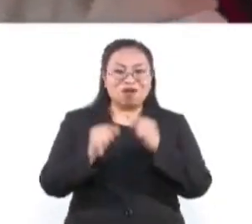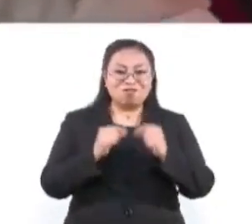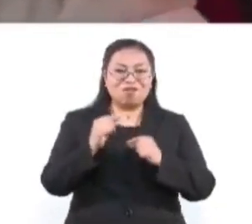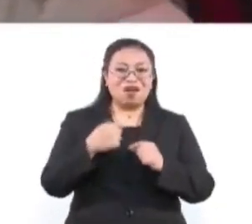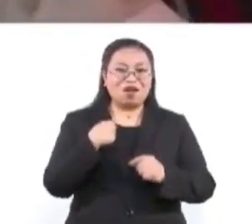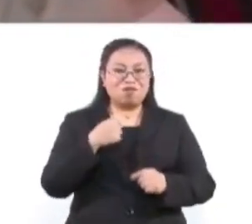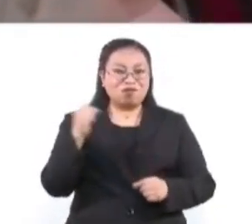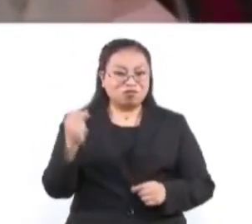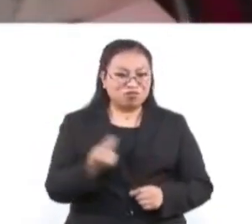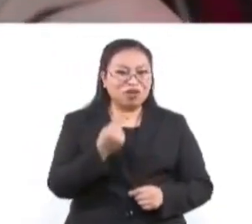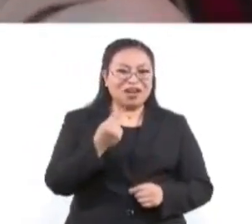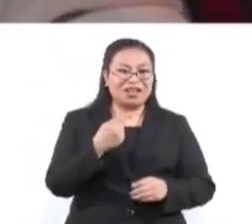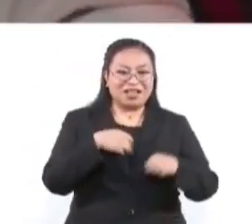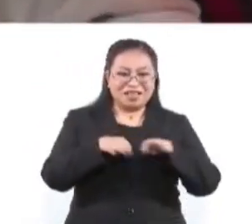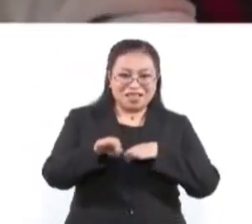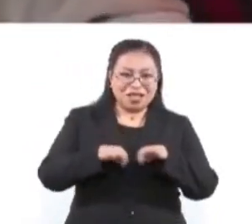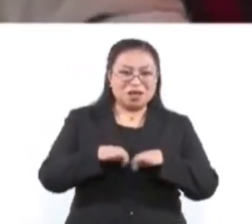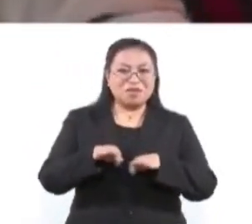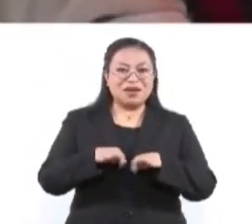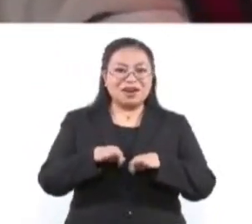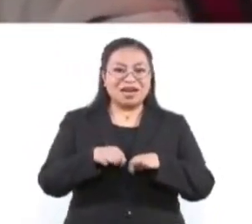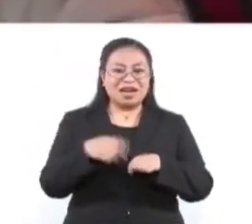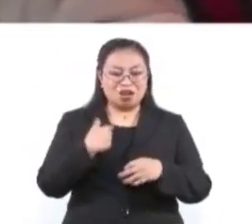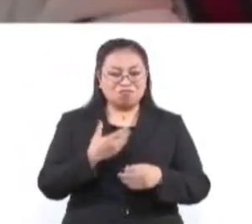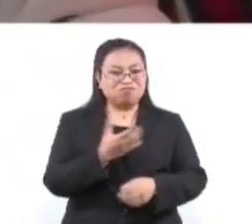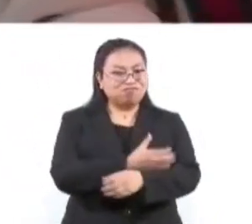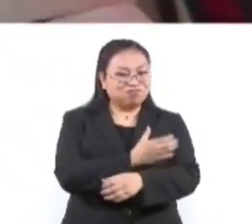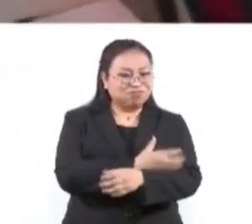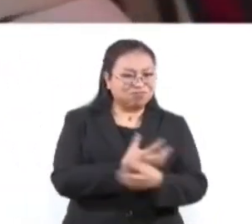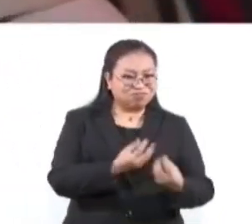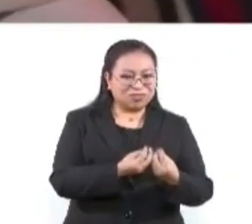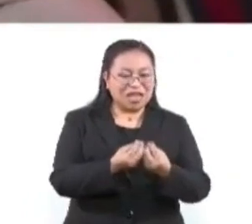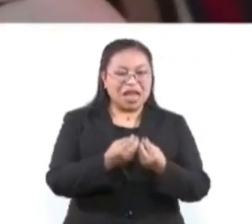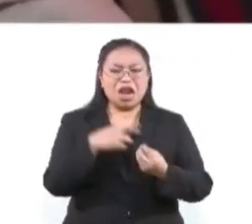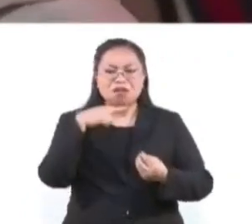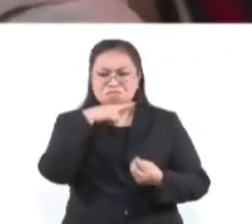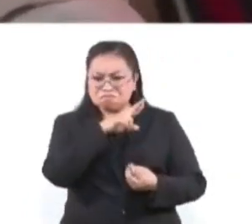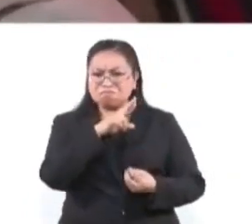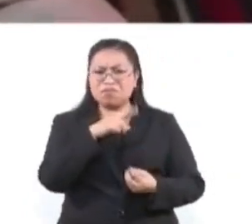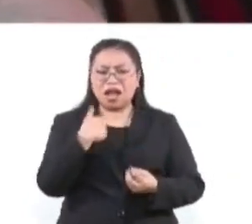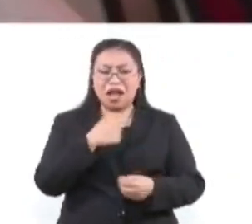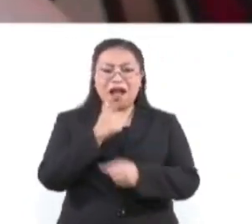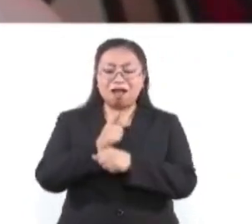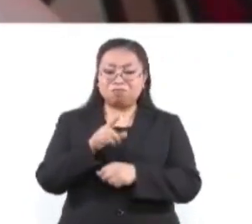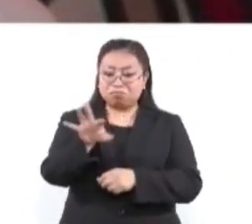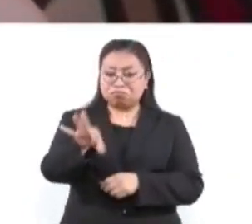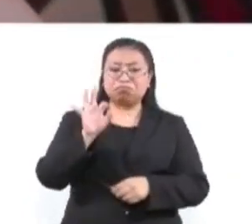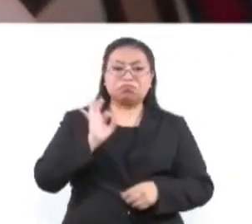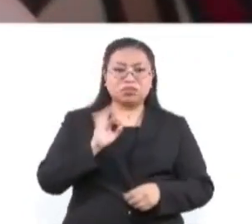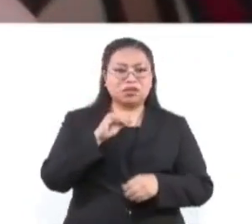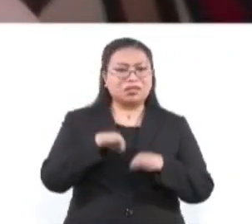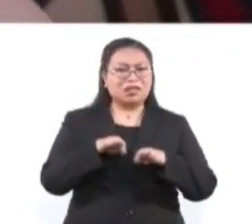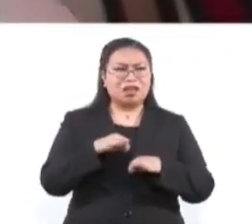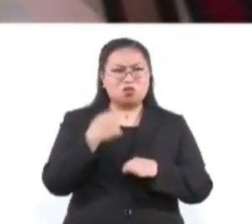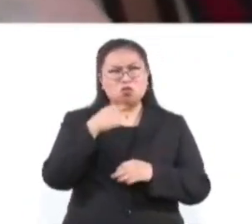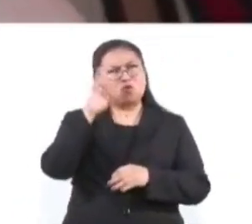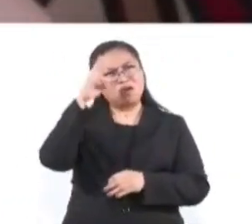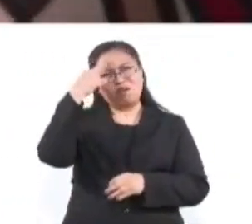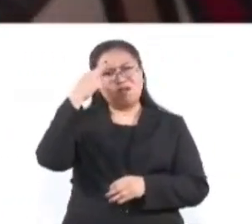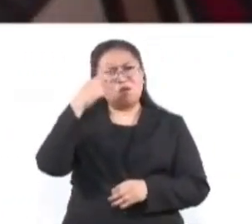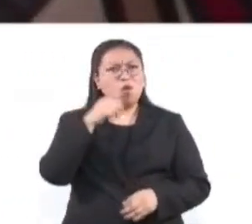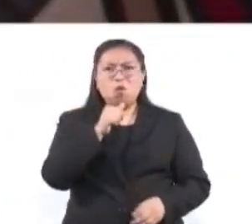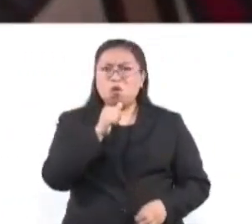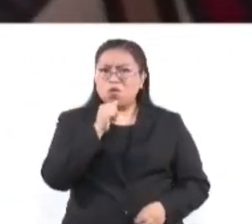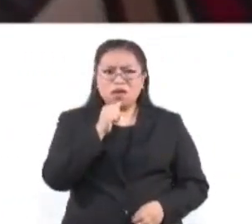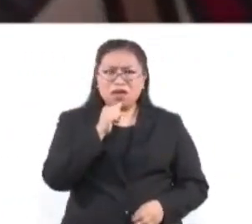tuvo la suerte de que empezó a trabajar en ese periodo, encontró trabajo muy rápidamente, es decir, le dieron, todavía no tenía 18 años,